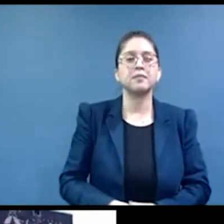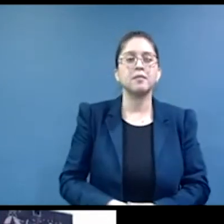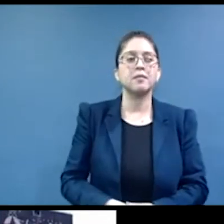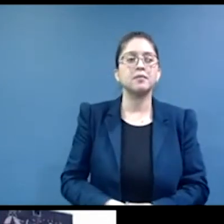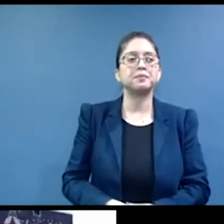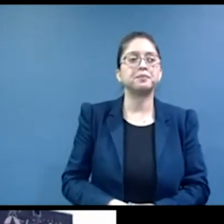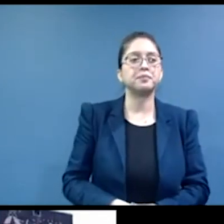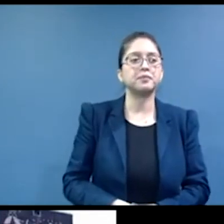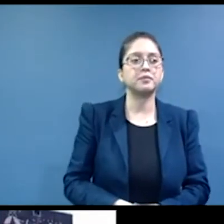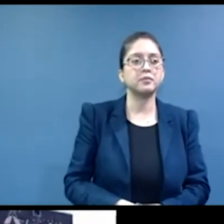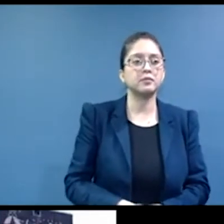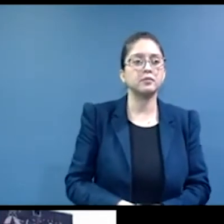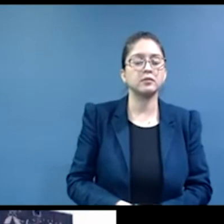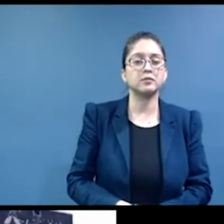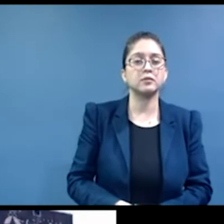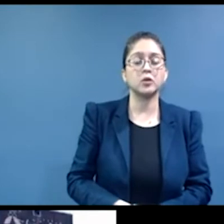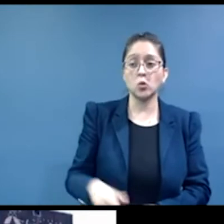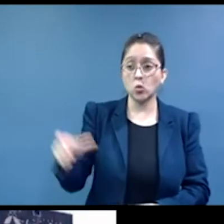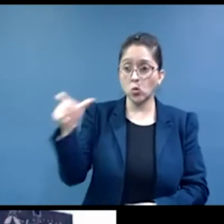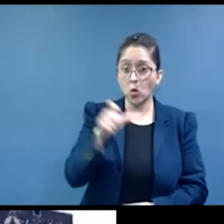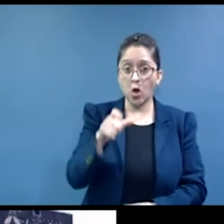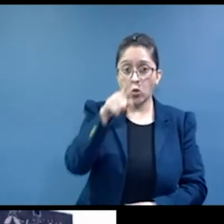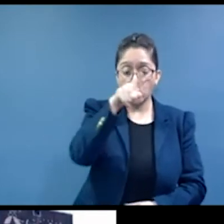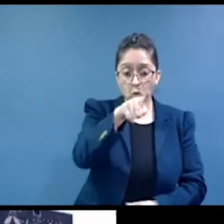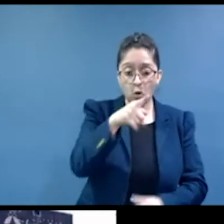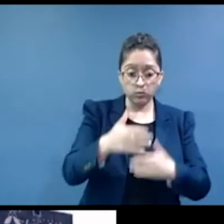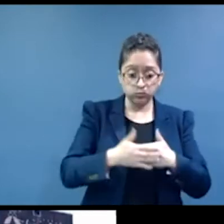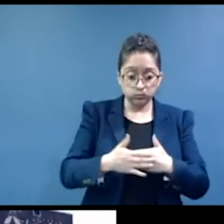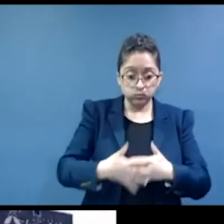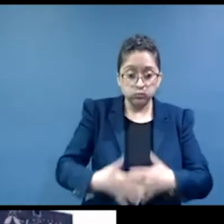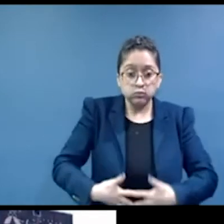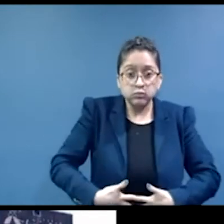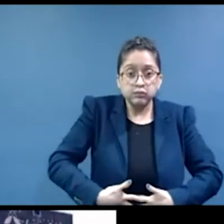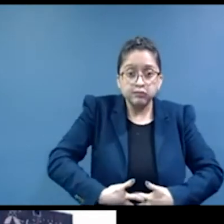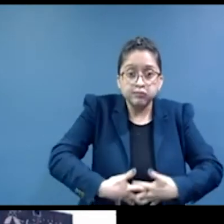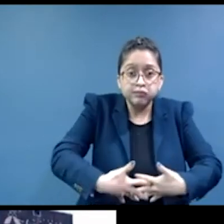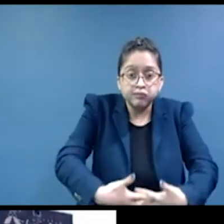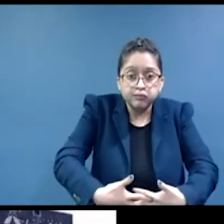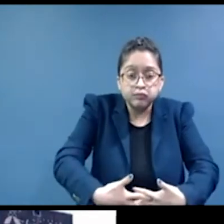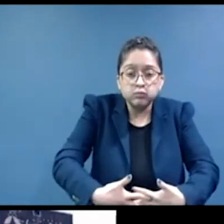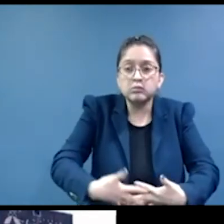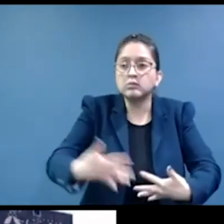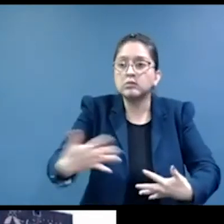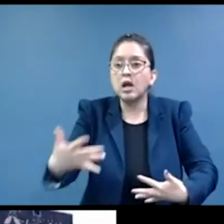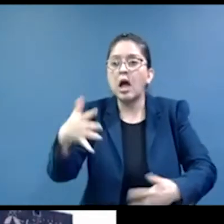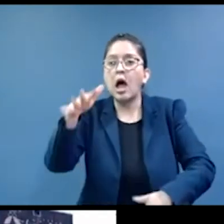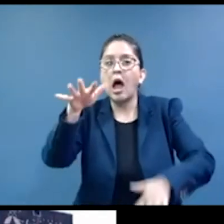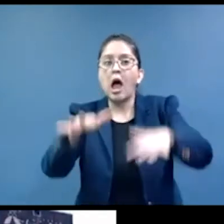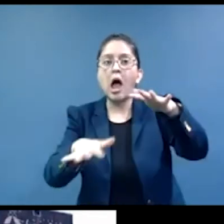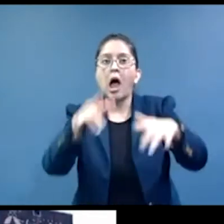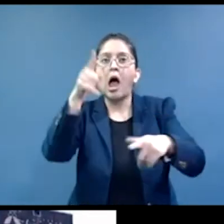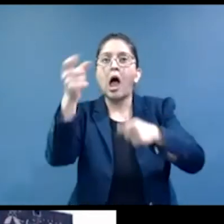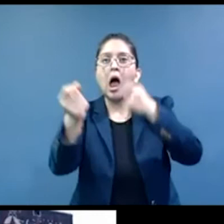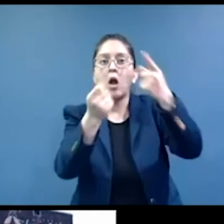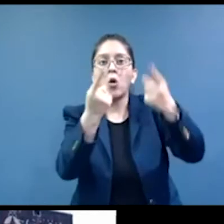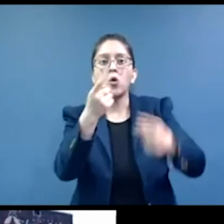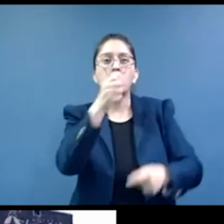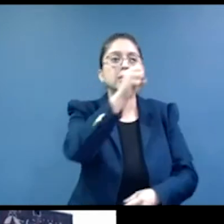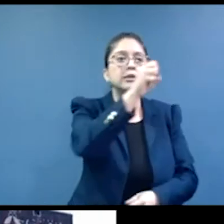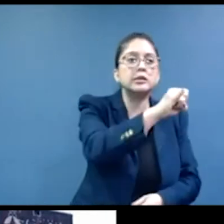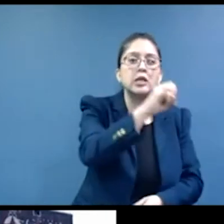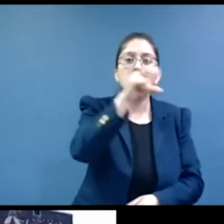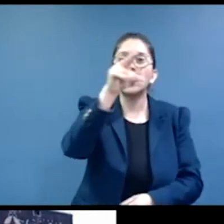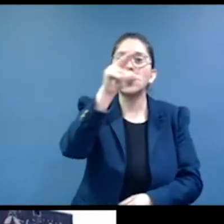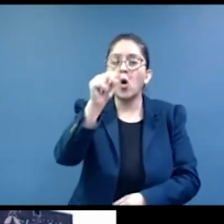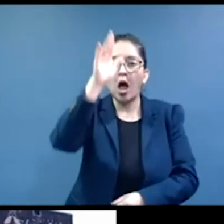regular el tema de reproducción humana asistida, eran prácticamente proclamaciones de principios de la derecha,